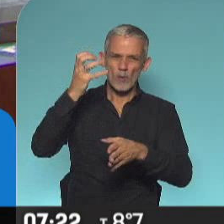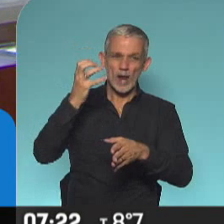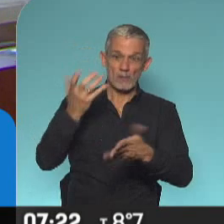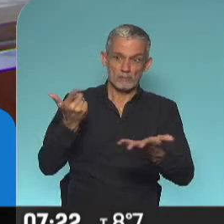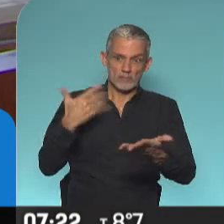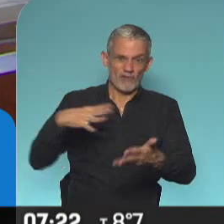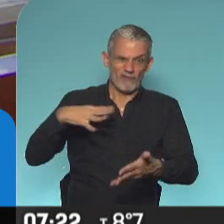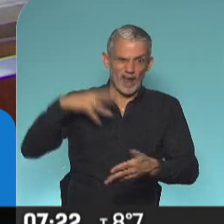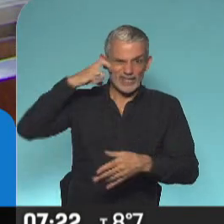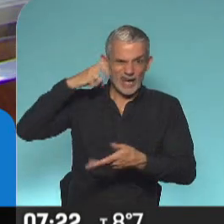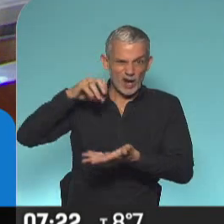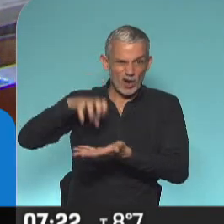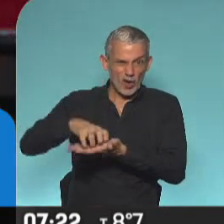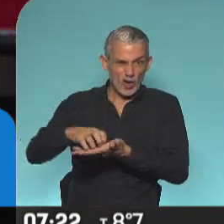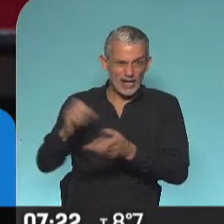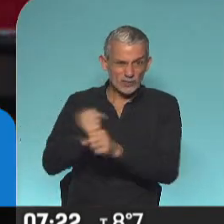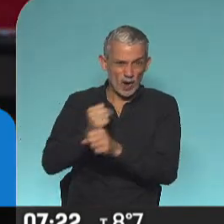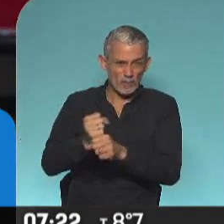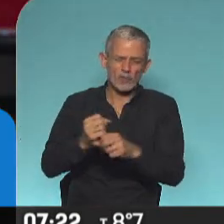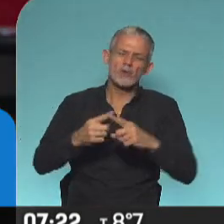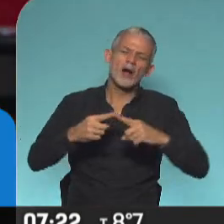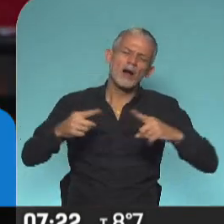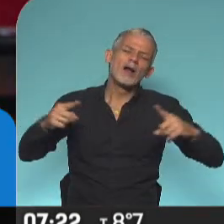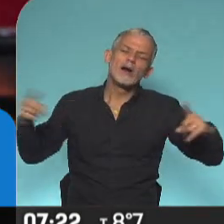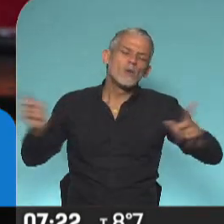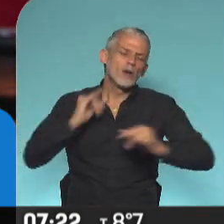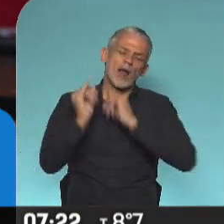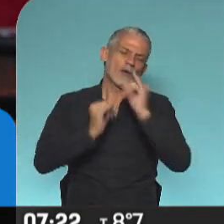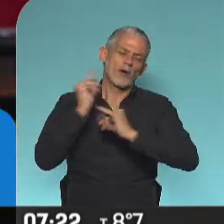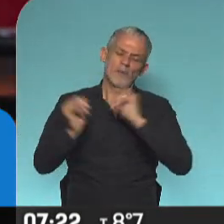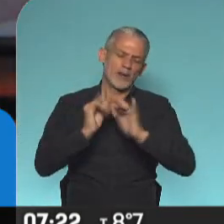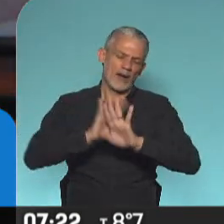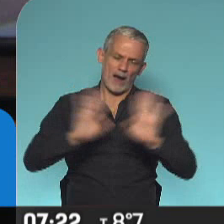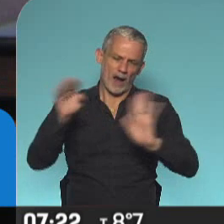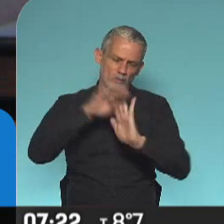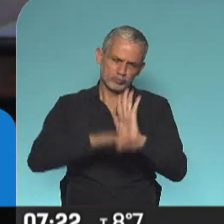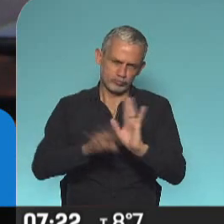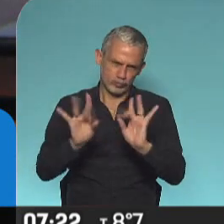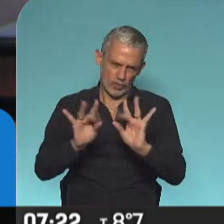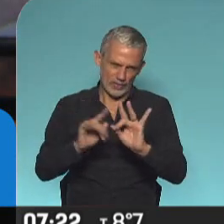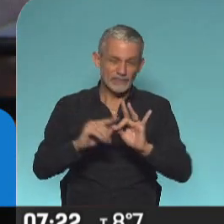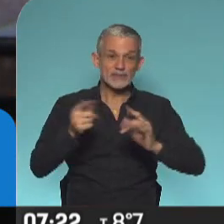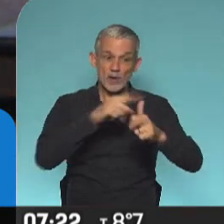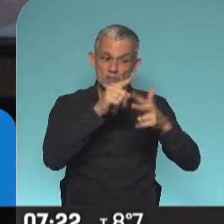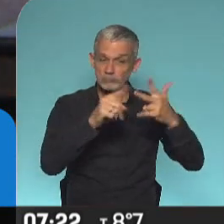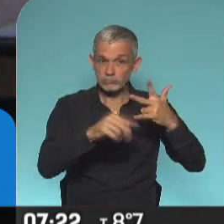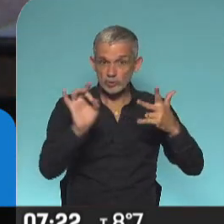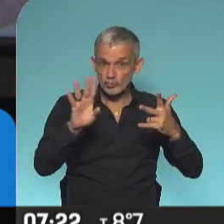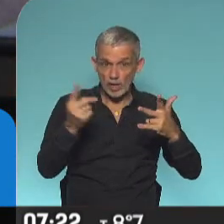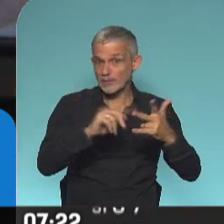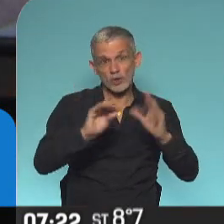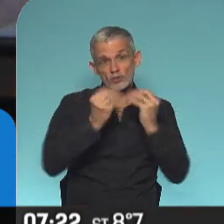aval parlamentario. Es muy largo y muy largo y complejo de explicarlo. Lo concreto es que no es solamente Bruglia, Bertuzzi y Castelli,